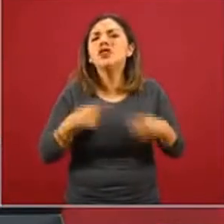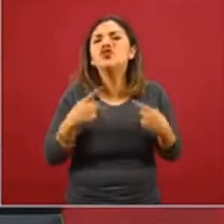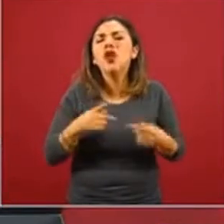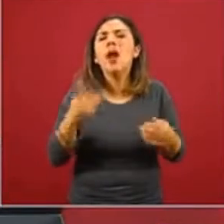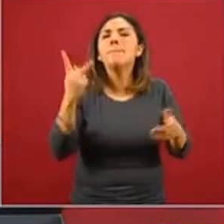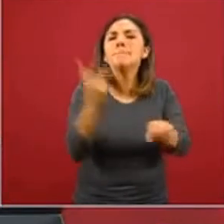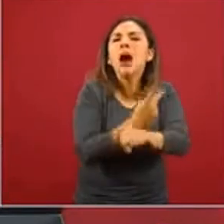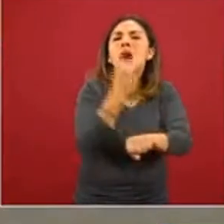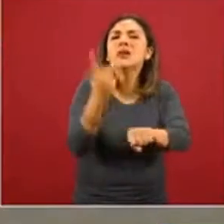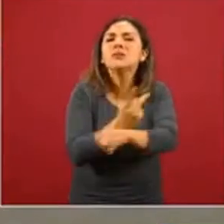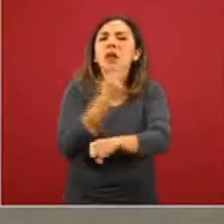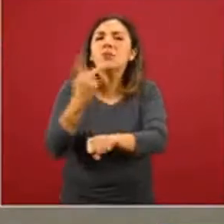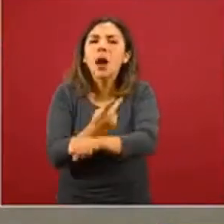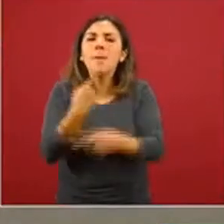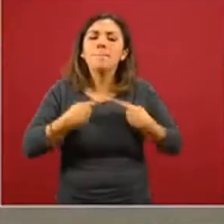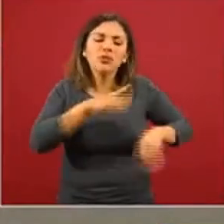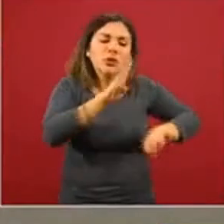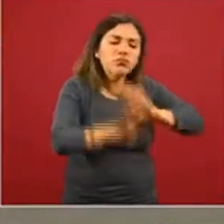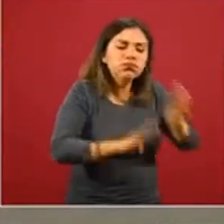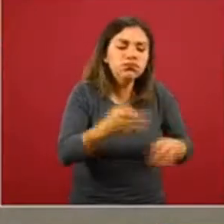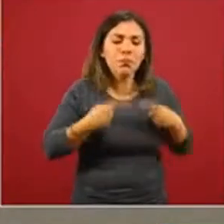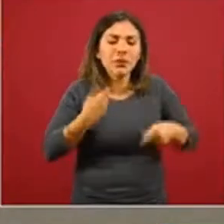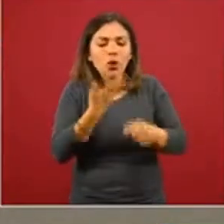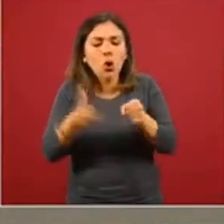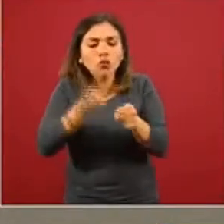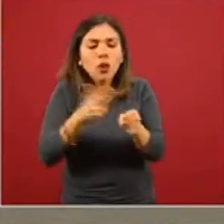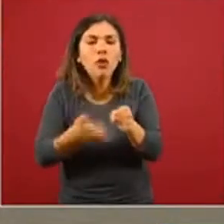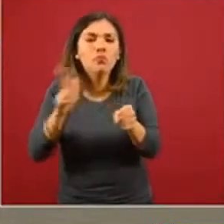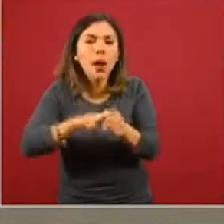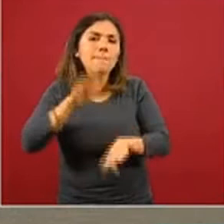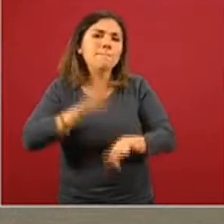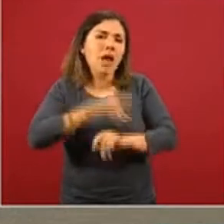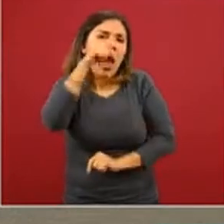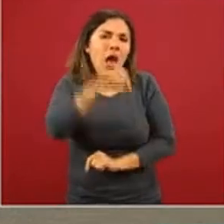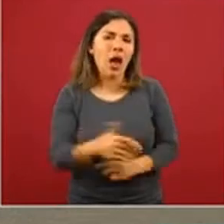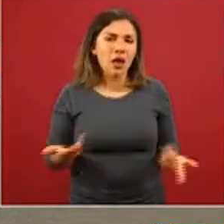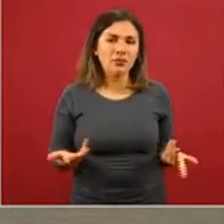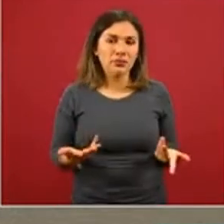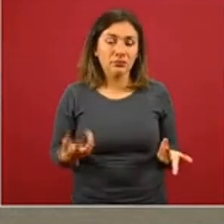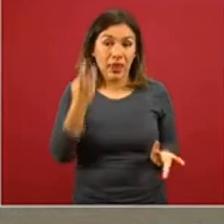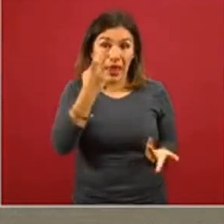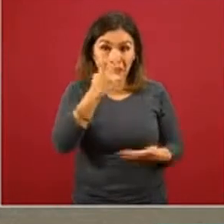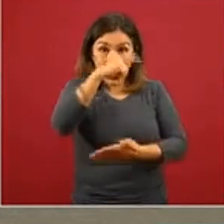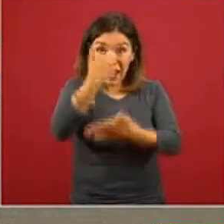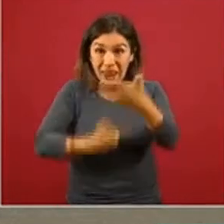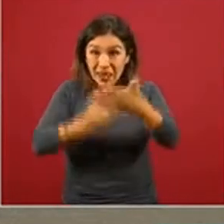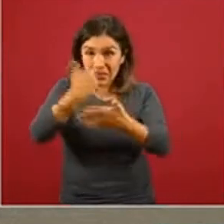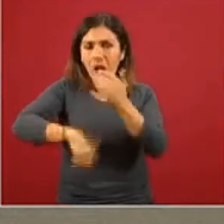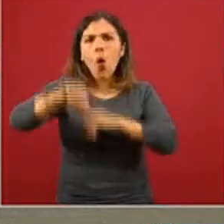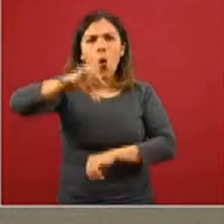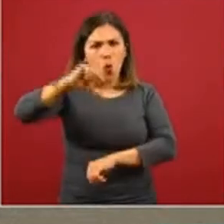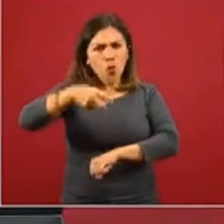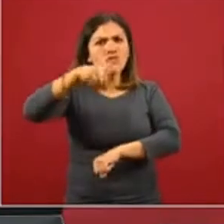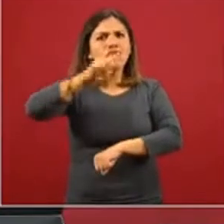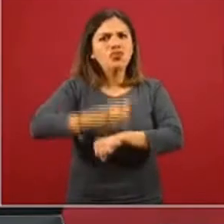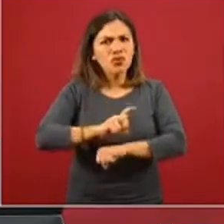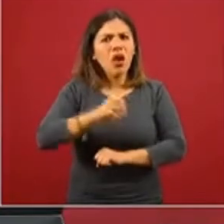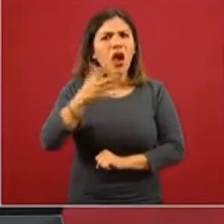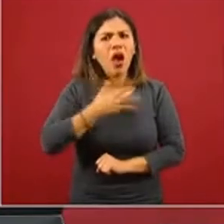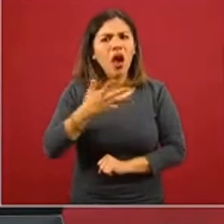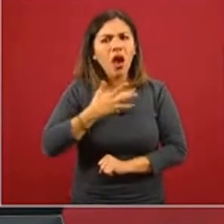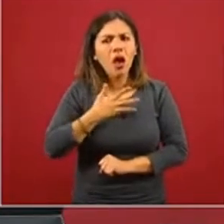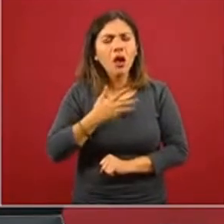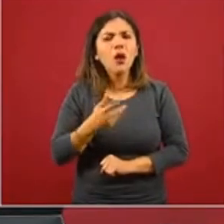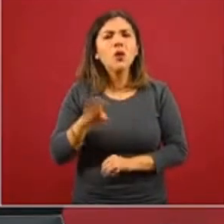de eventos, en este caso muertes, hospitalizaciones, casos. Entonces estas listas, hoy creo que fue un día